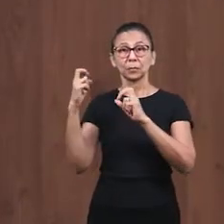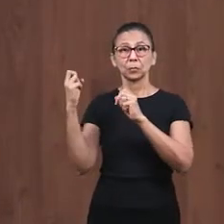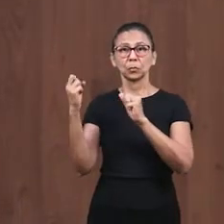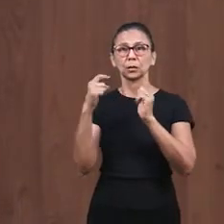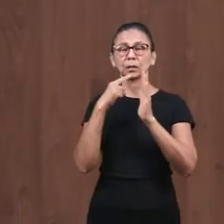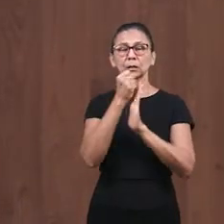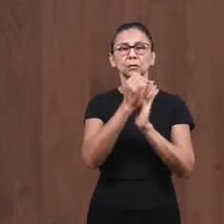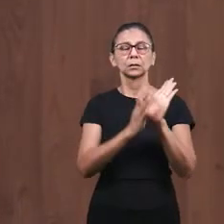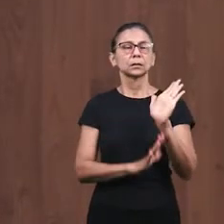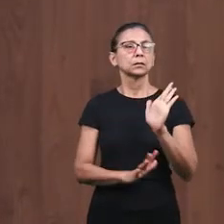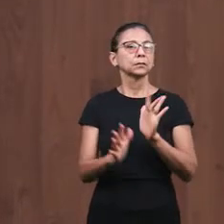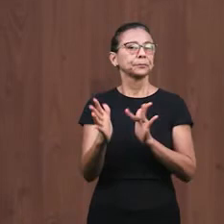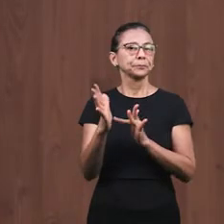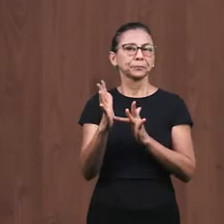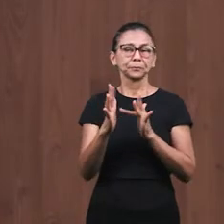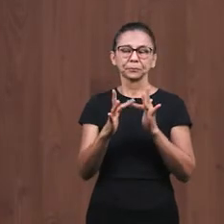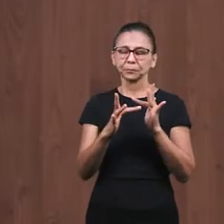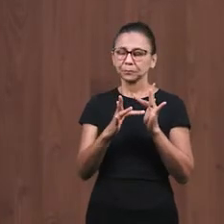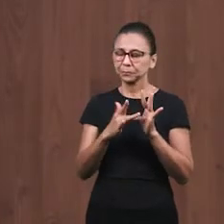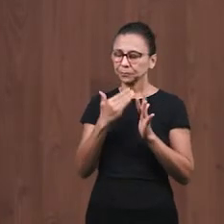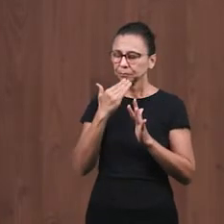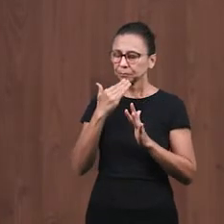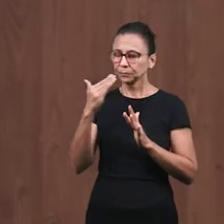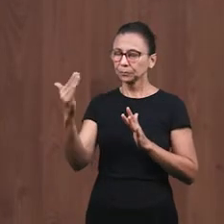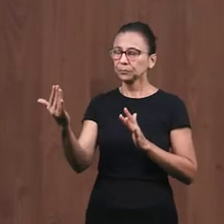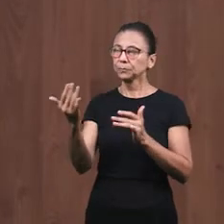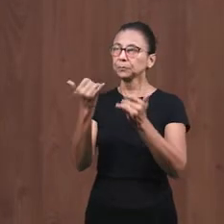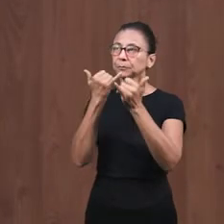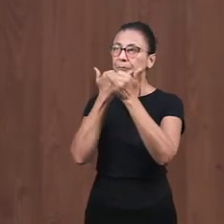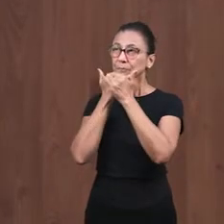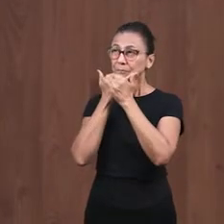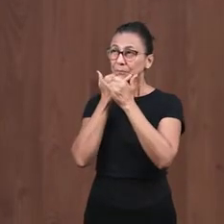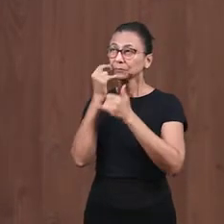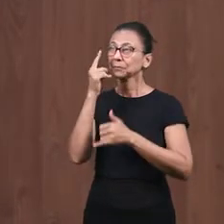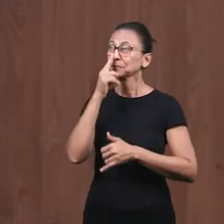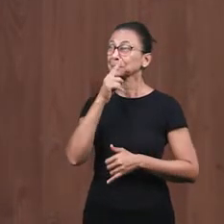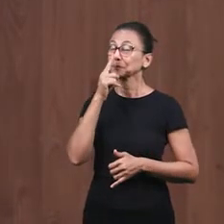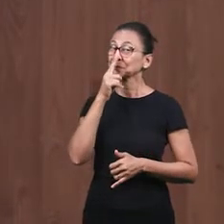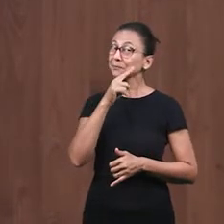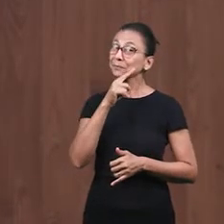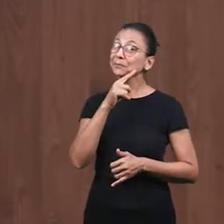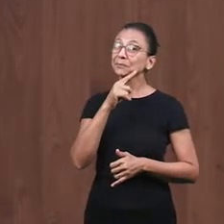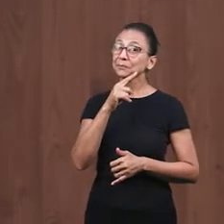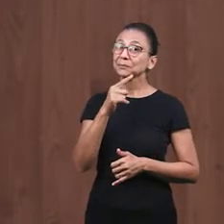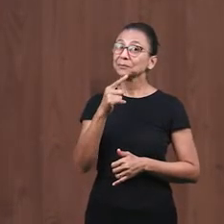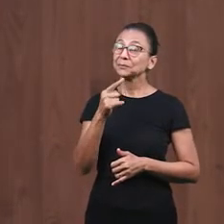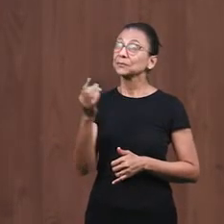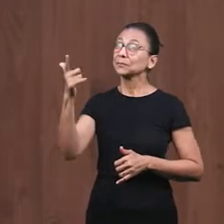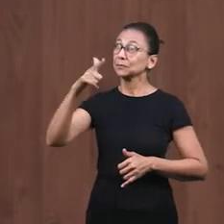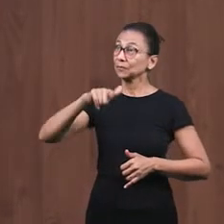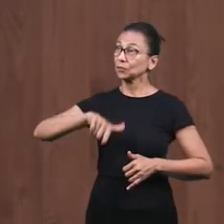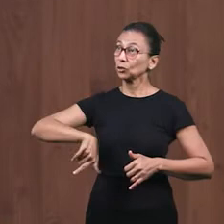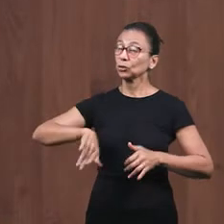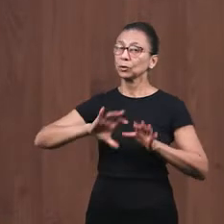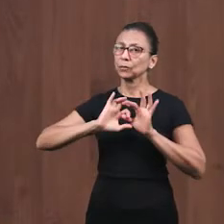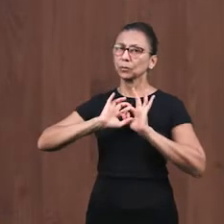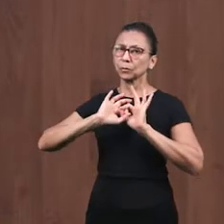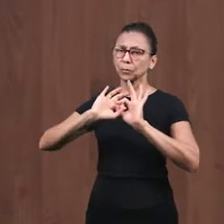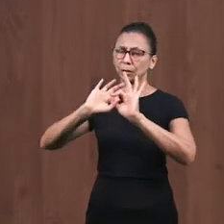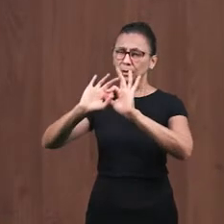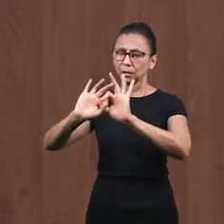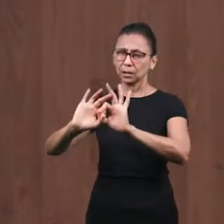Señor, clamamos el poder que hay en la sangre de Jesús. Te pedimos el perdón por nuestras fallas. Renueva